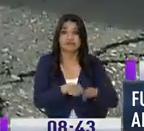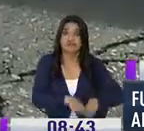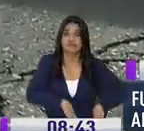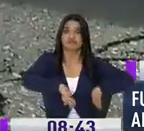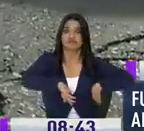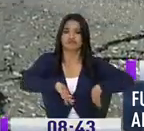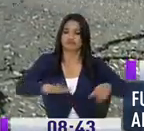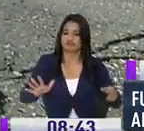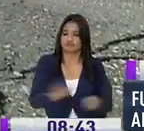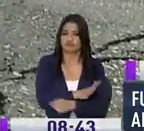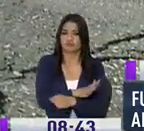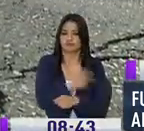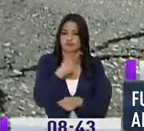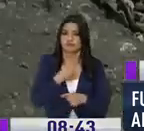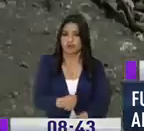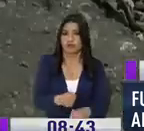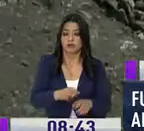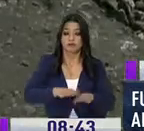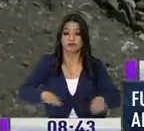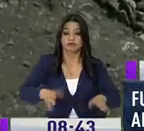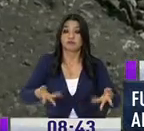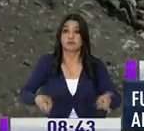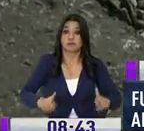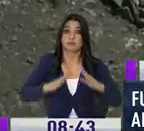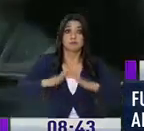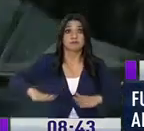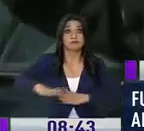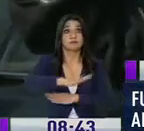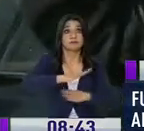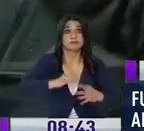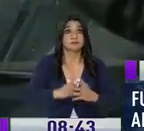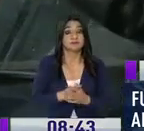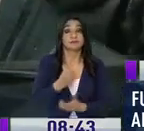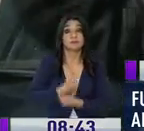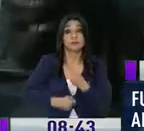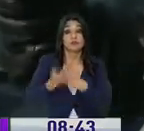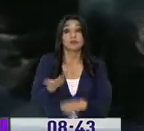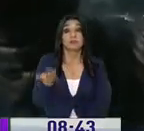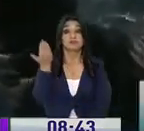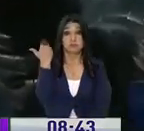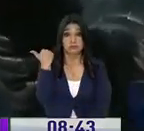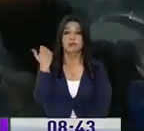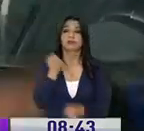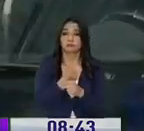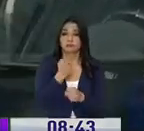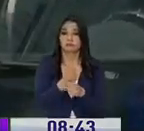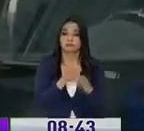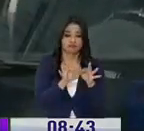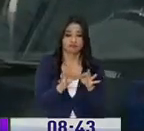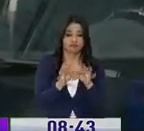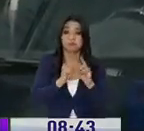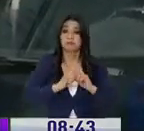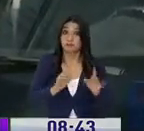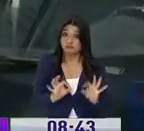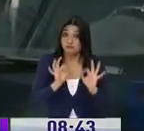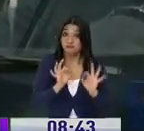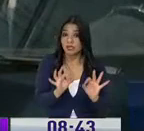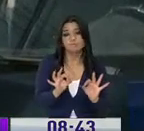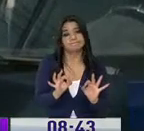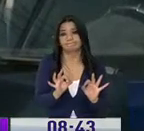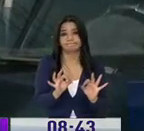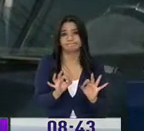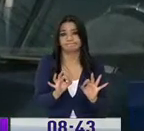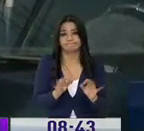un daño severo, no solo en la calzada, sino también en el barrio. El año anterior ya hicieron un trabajo, pero no lo hicieron